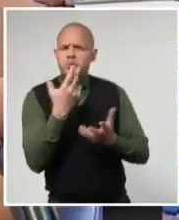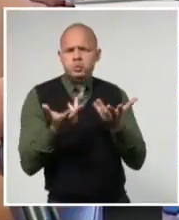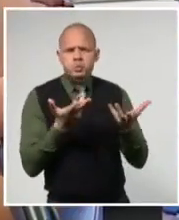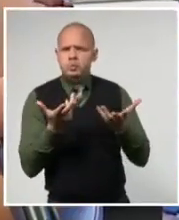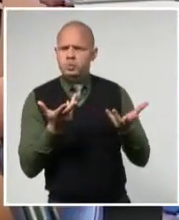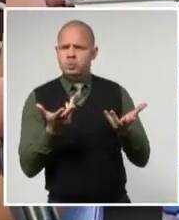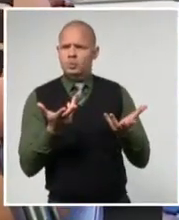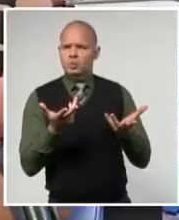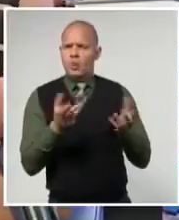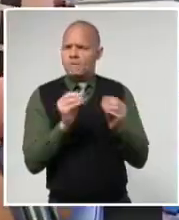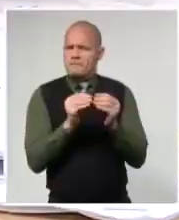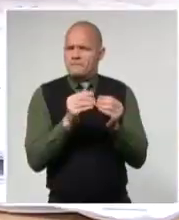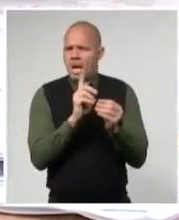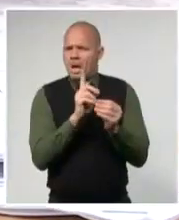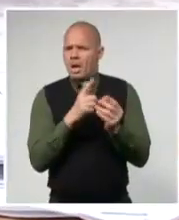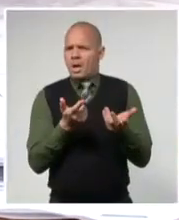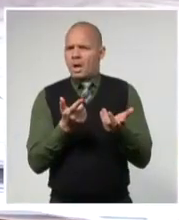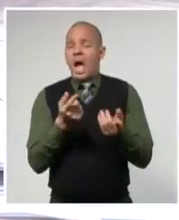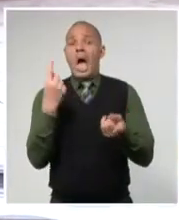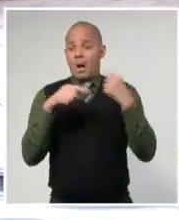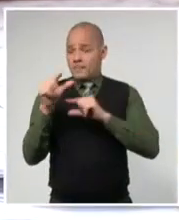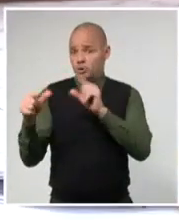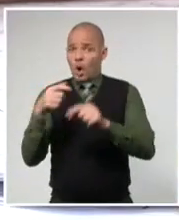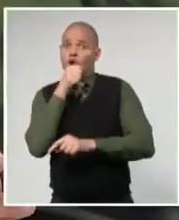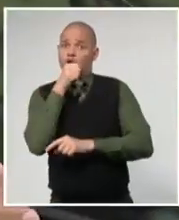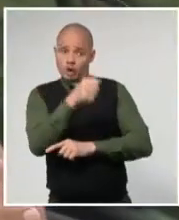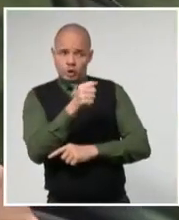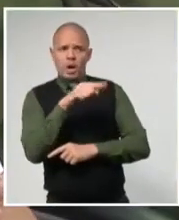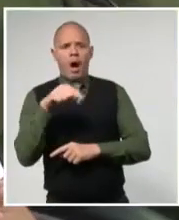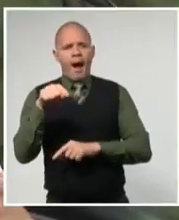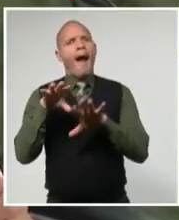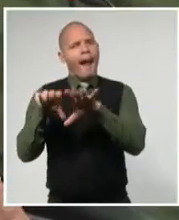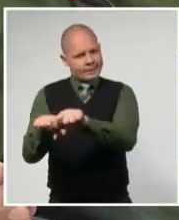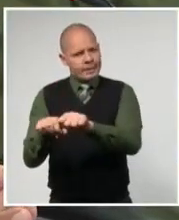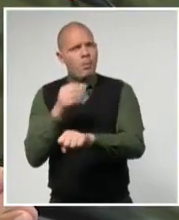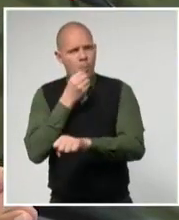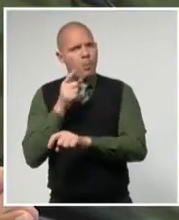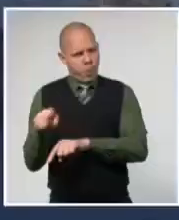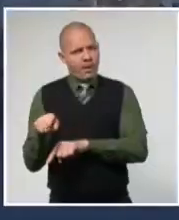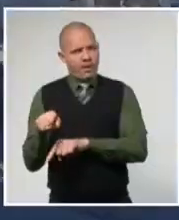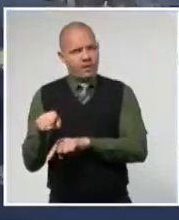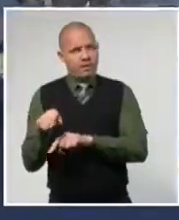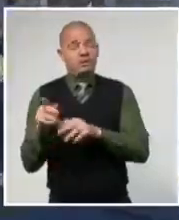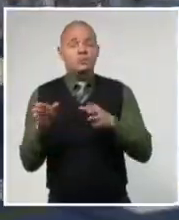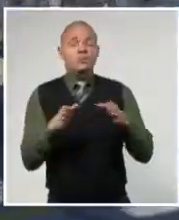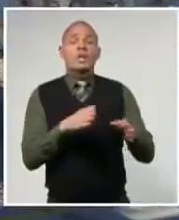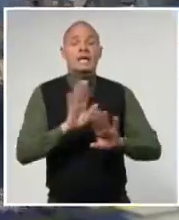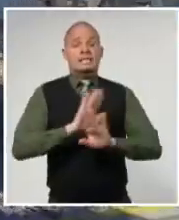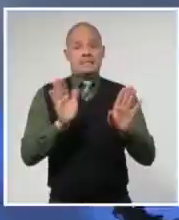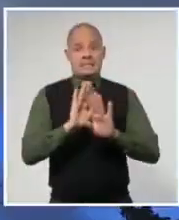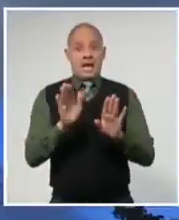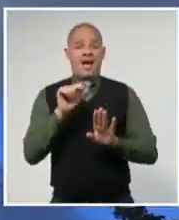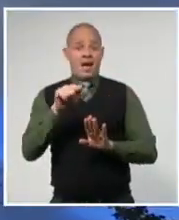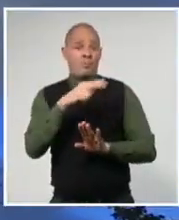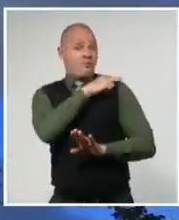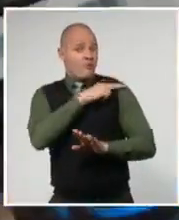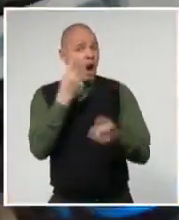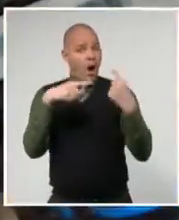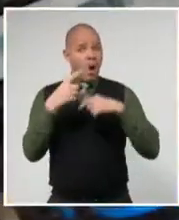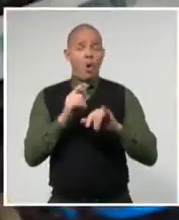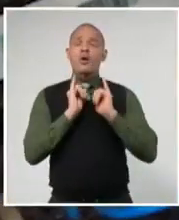con la cantidad de hechos denunciados. Especialistas de la Unión Eléctrica informaron el cálculo estimado anual